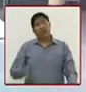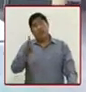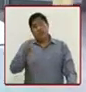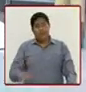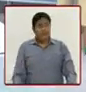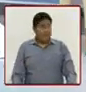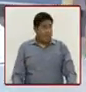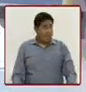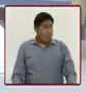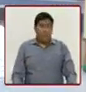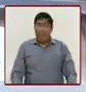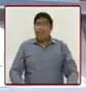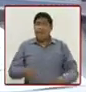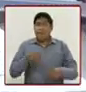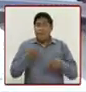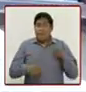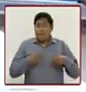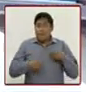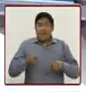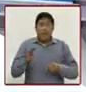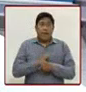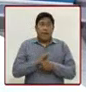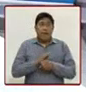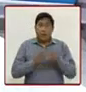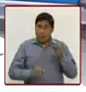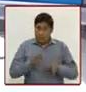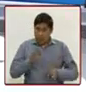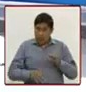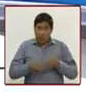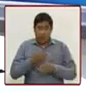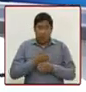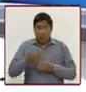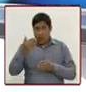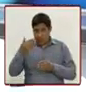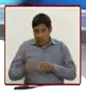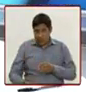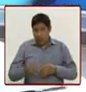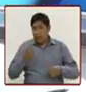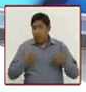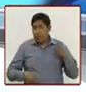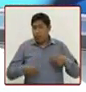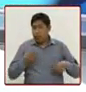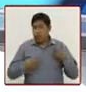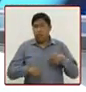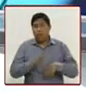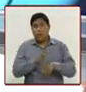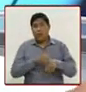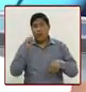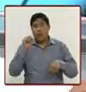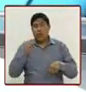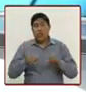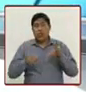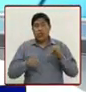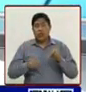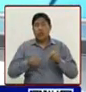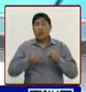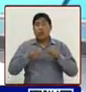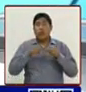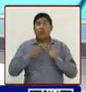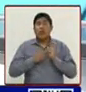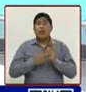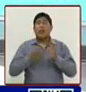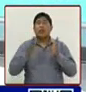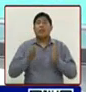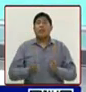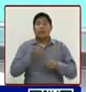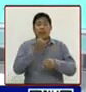A ver, otro tema que es polémico porque el ministro de Justicia ha dado por concluida la polémica de convocar o no a los obispos de Bolivia que mediaron